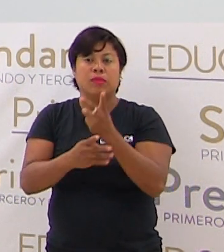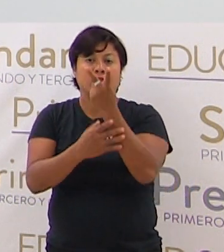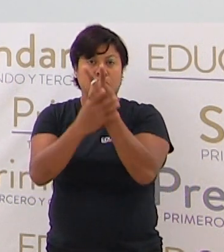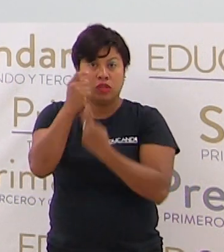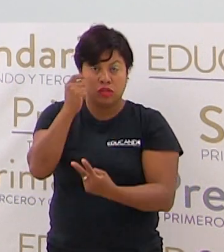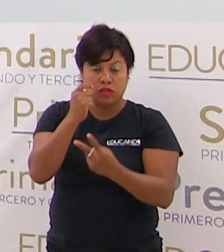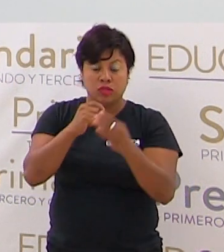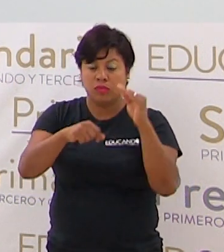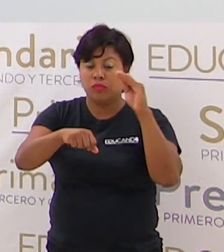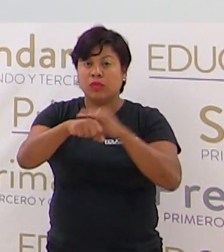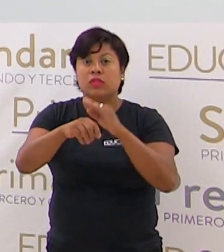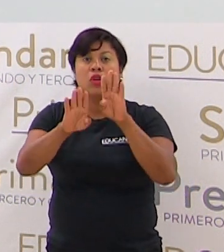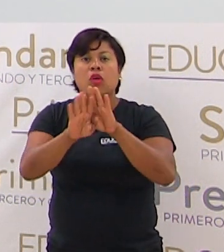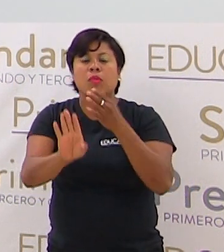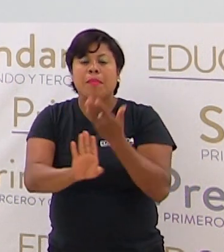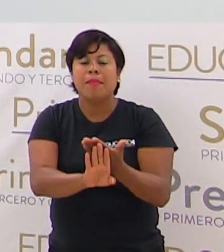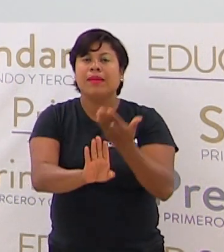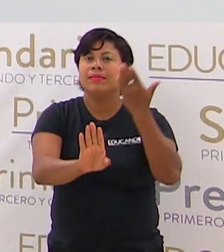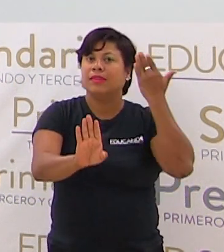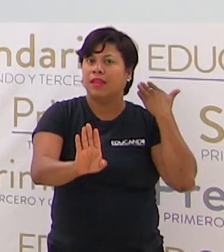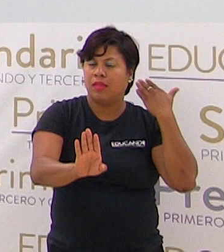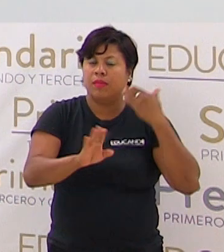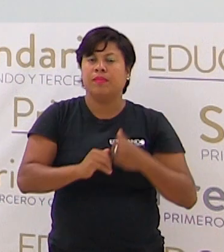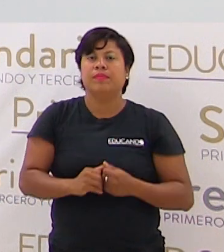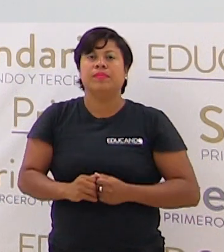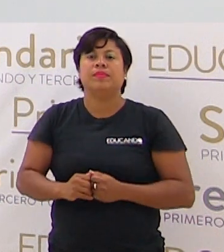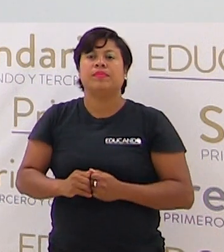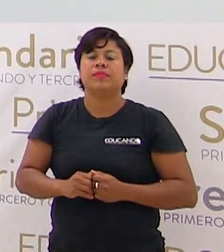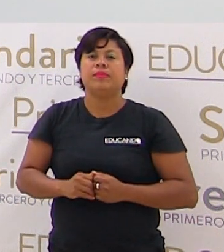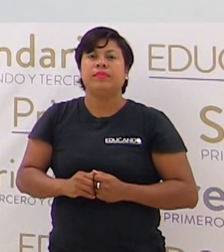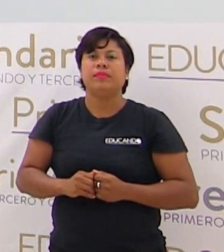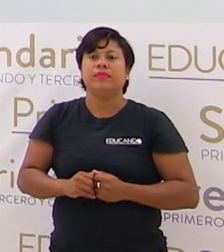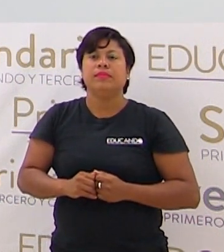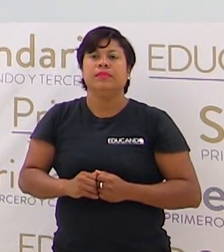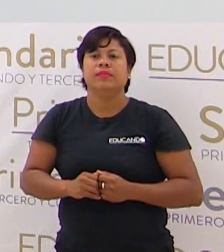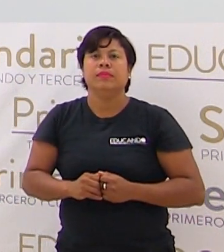dos ubicados en el pasado,